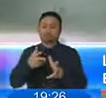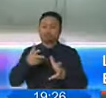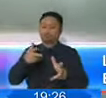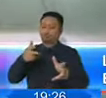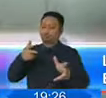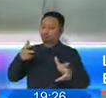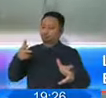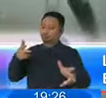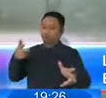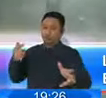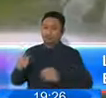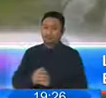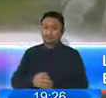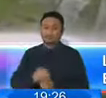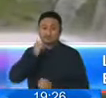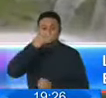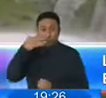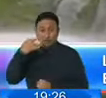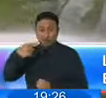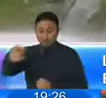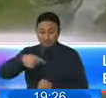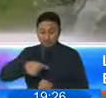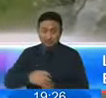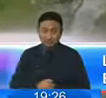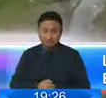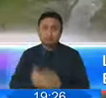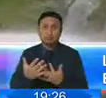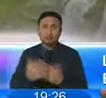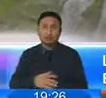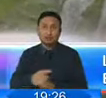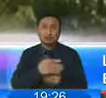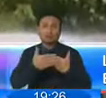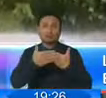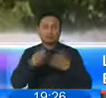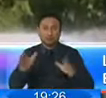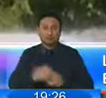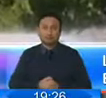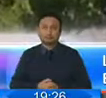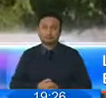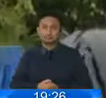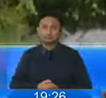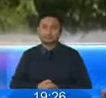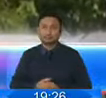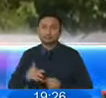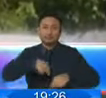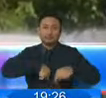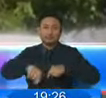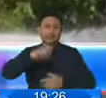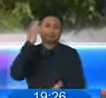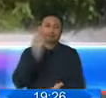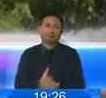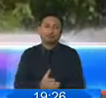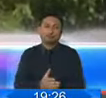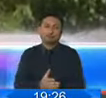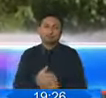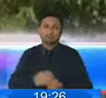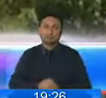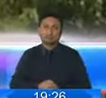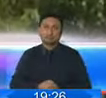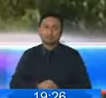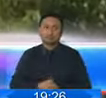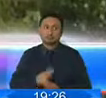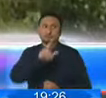a la Sierra Centro, se formaron a la espera de que se rehabilite el paso. Quedó el tráfico totalmente paralizado. Ya hace